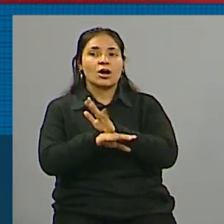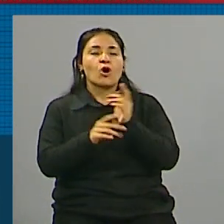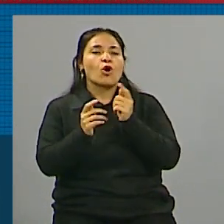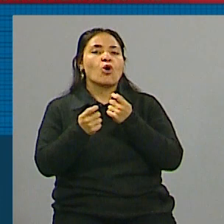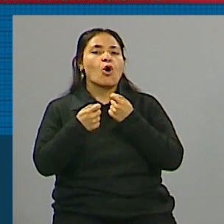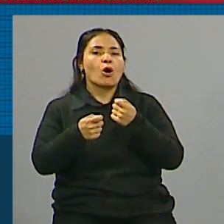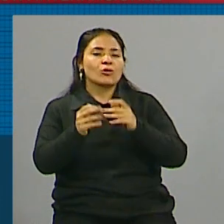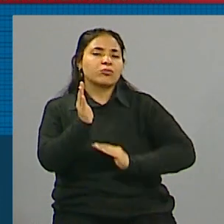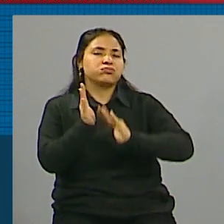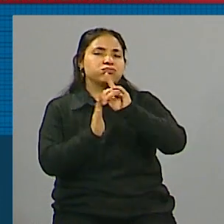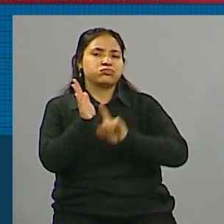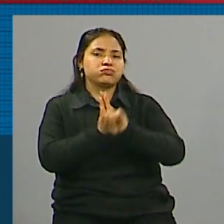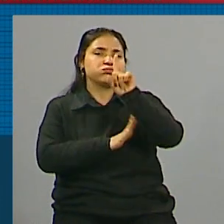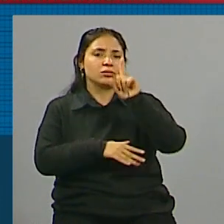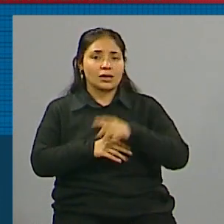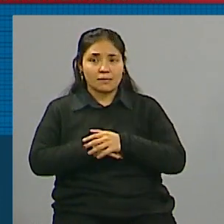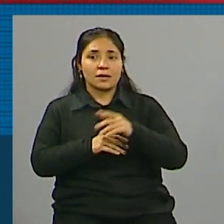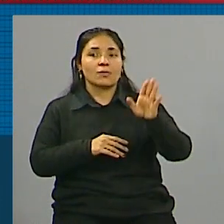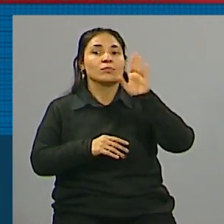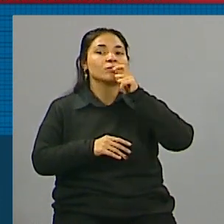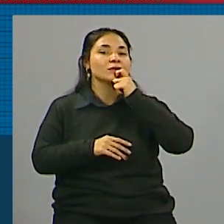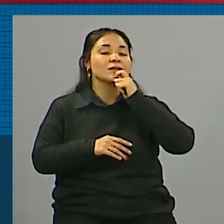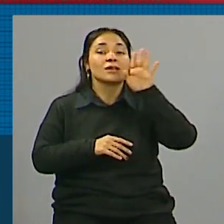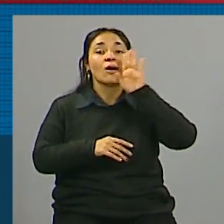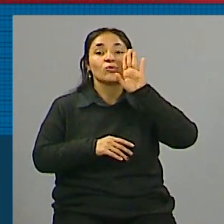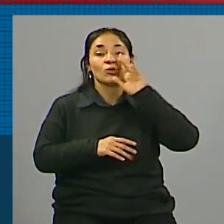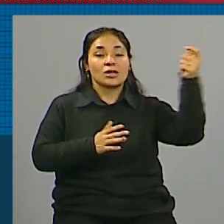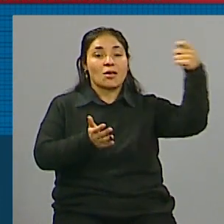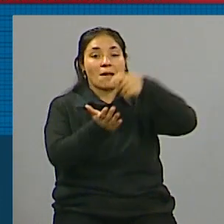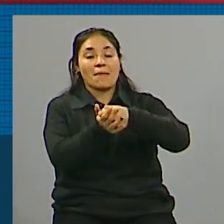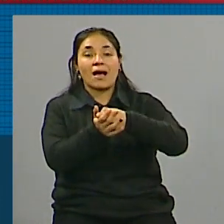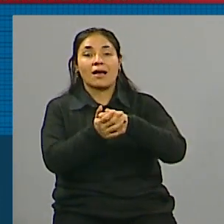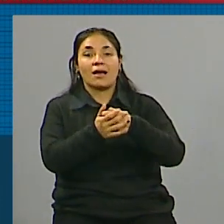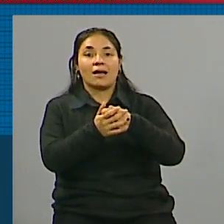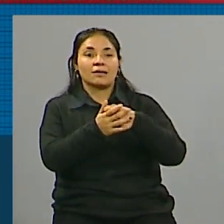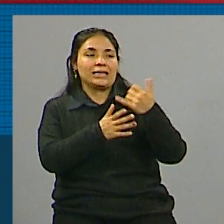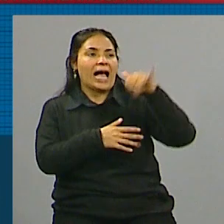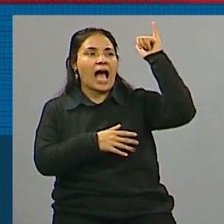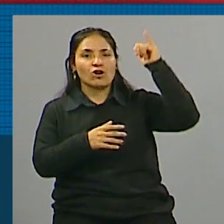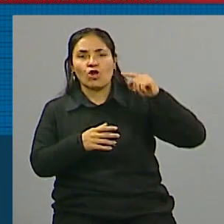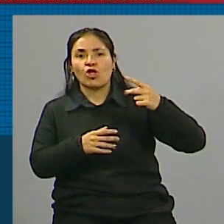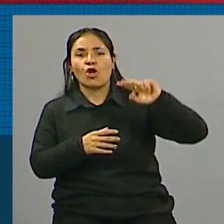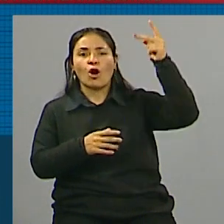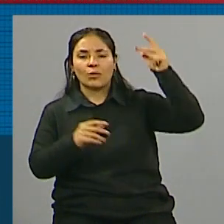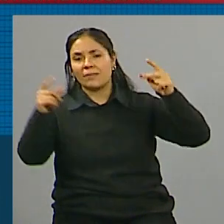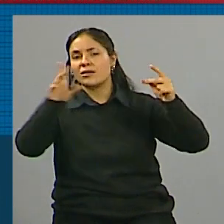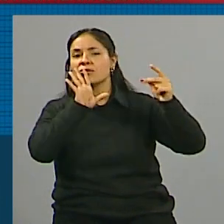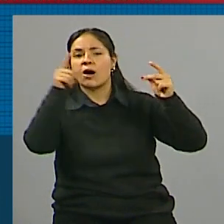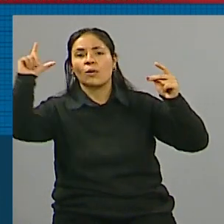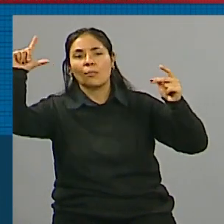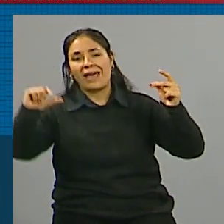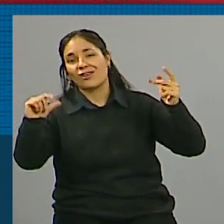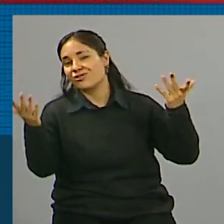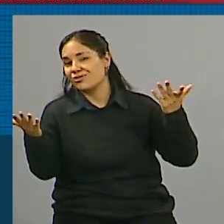mucho más elevados proveerse de Estados Unidos que de la Rusia, que se han venido proveyendo hasta hace poco. La pregunta ahora está